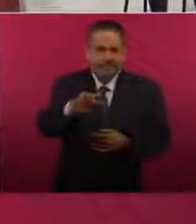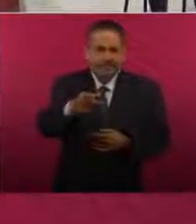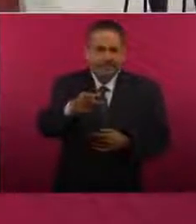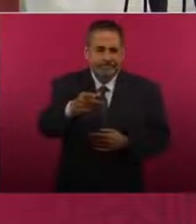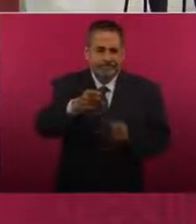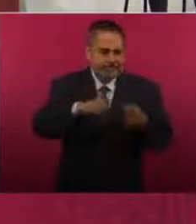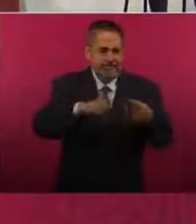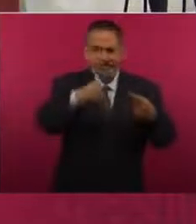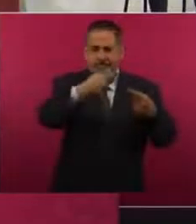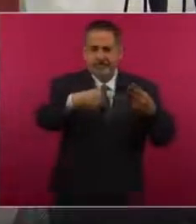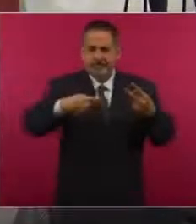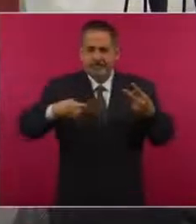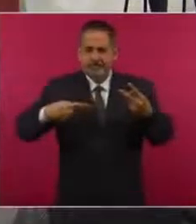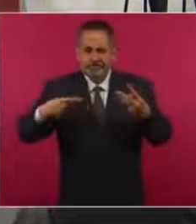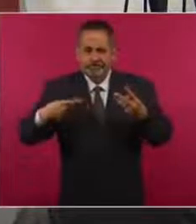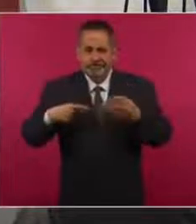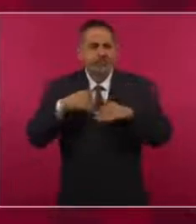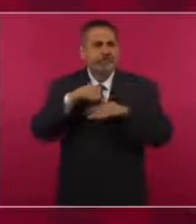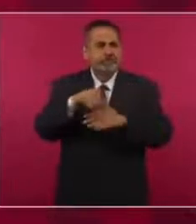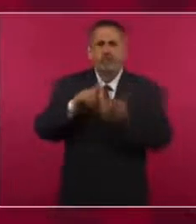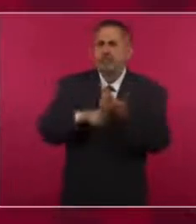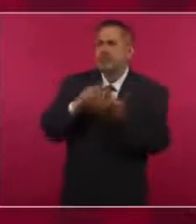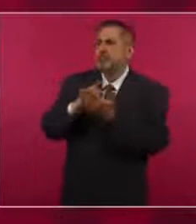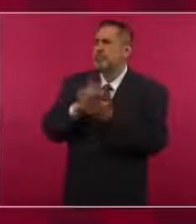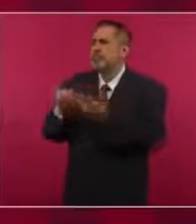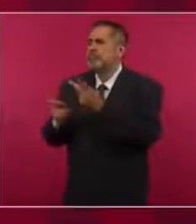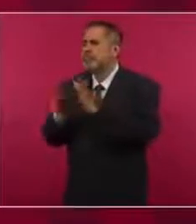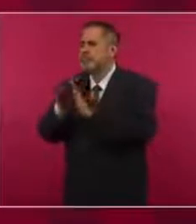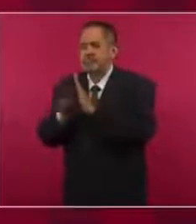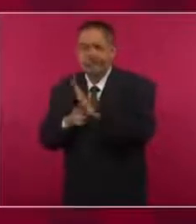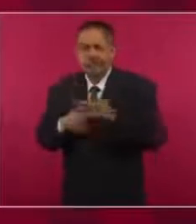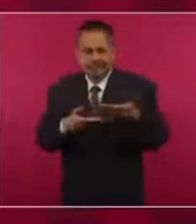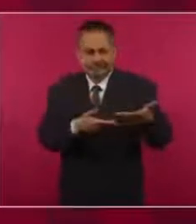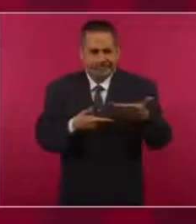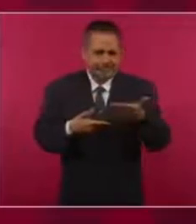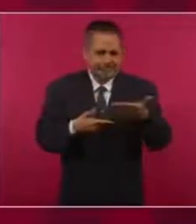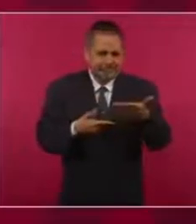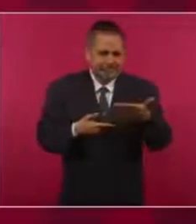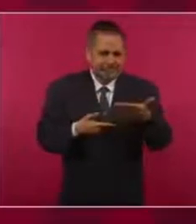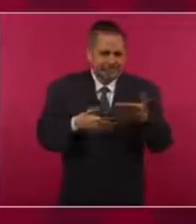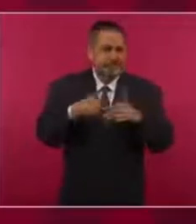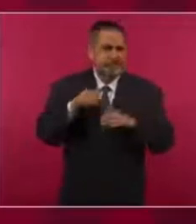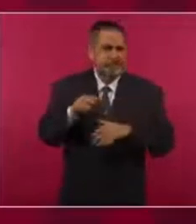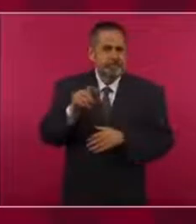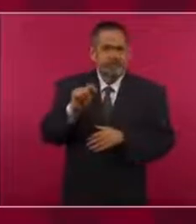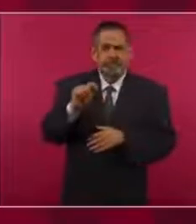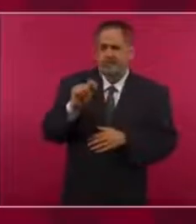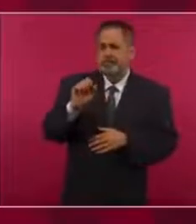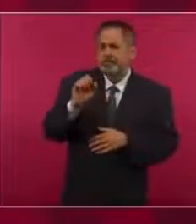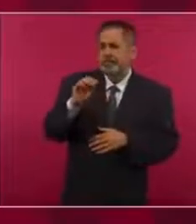preguntas sobre la consulta del tratado